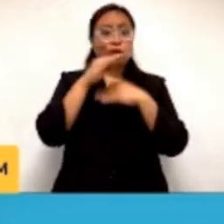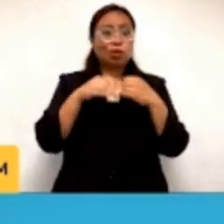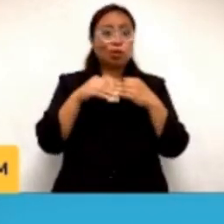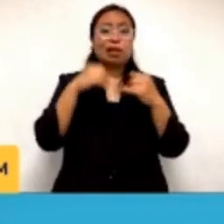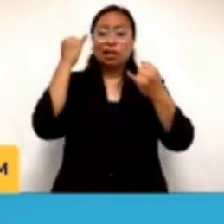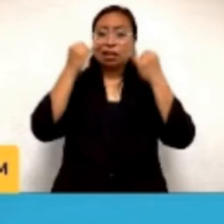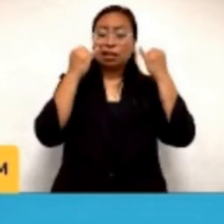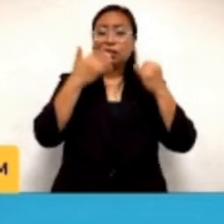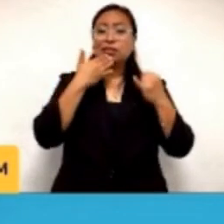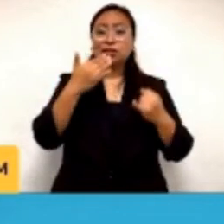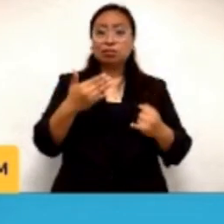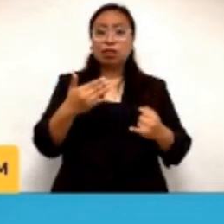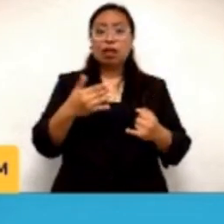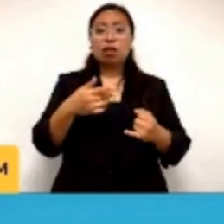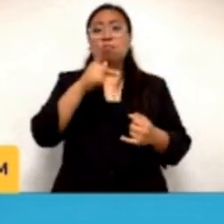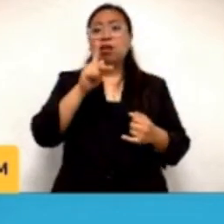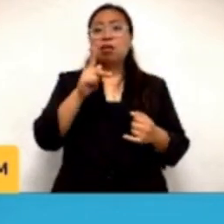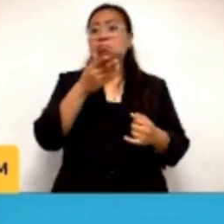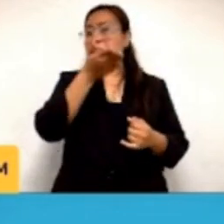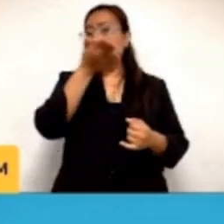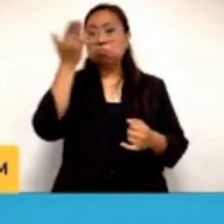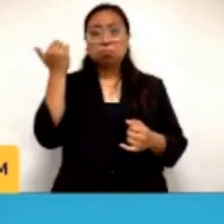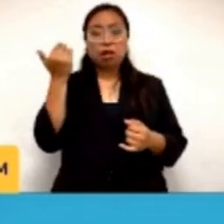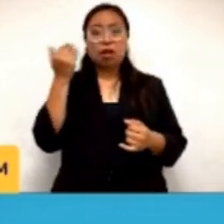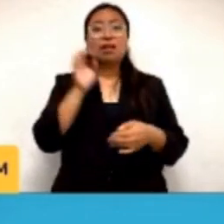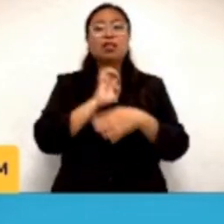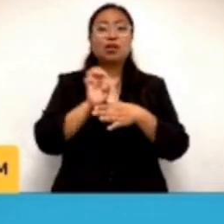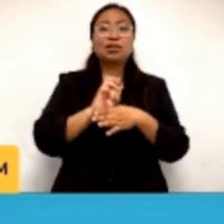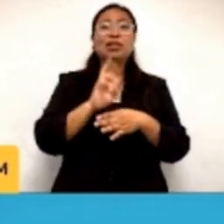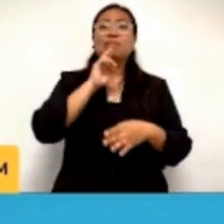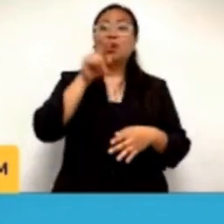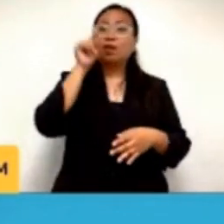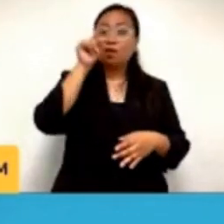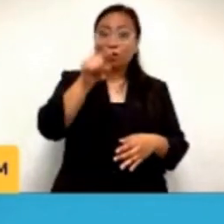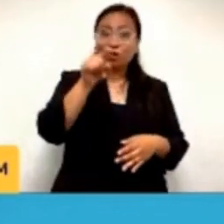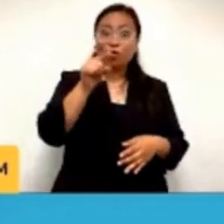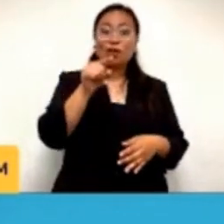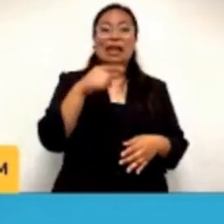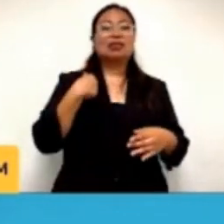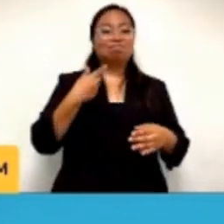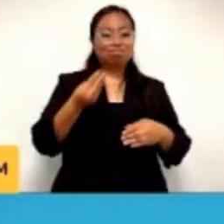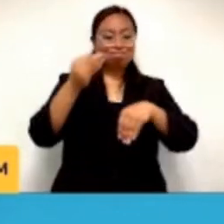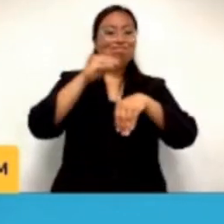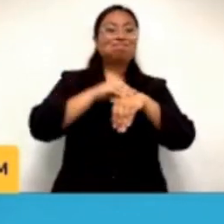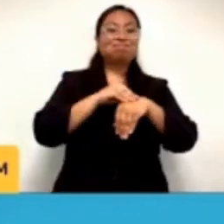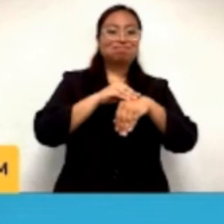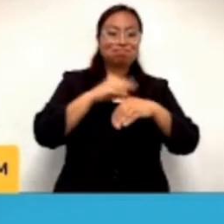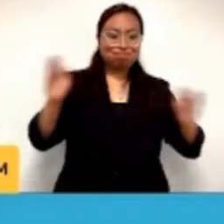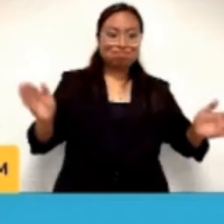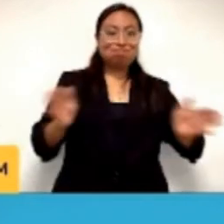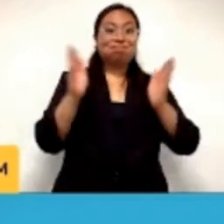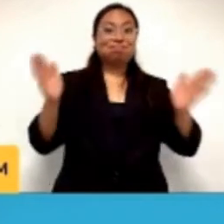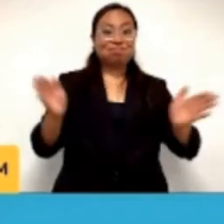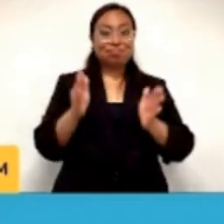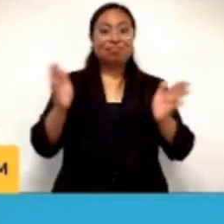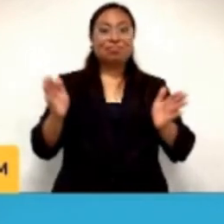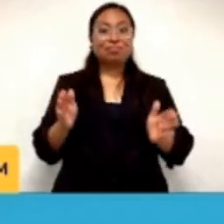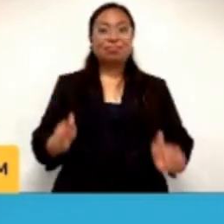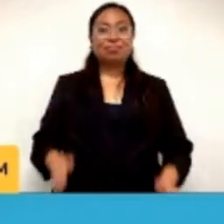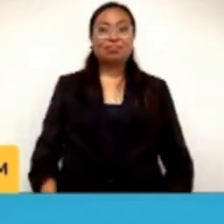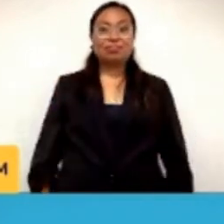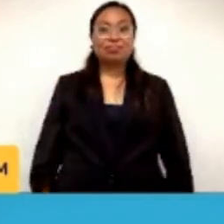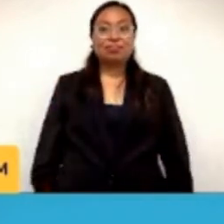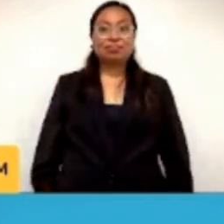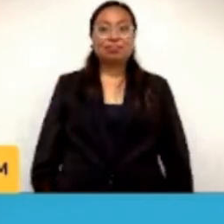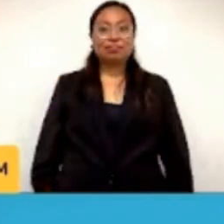pero nadie sabe, asegúrate de ser tú esa persona que le pone el foco, que le pone el reflector y